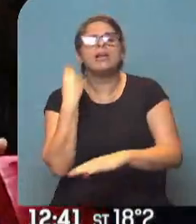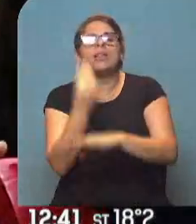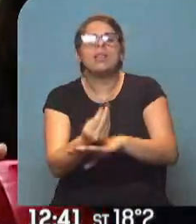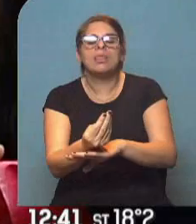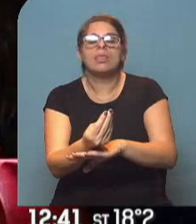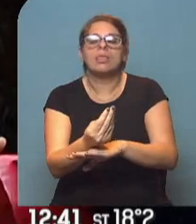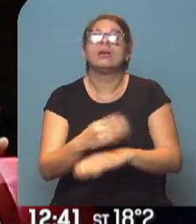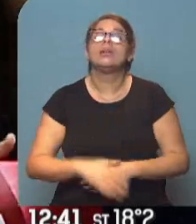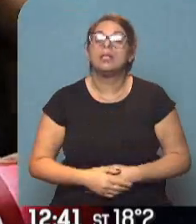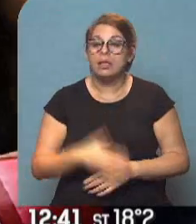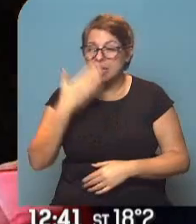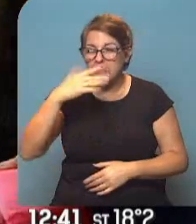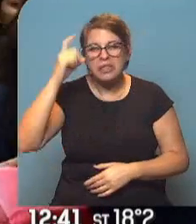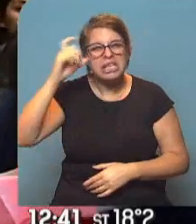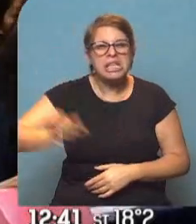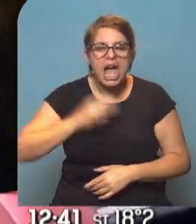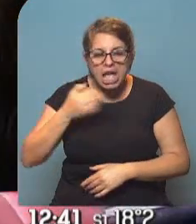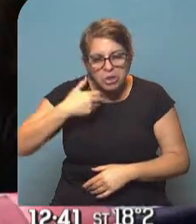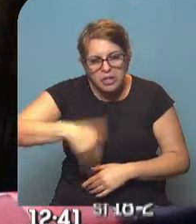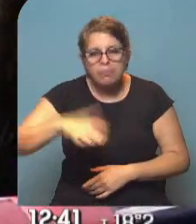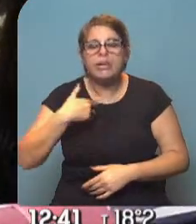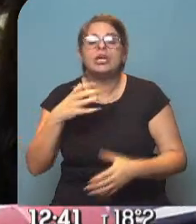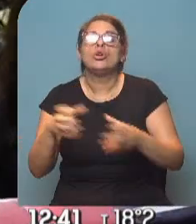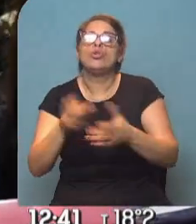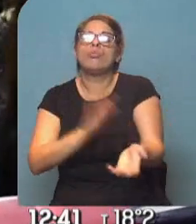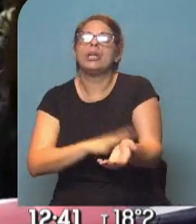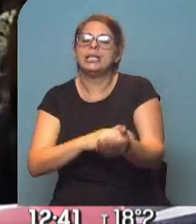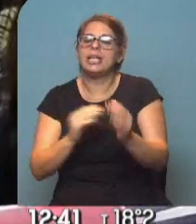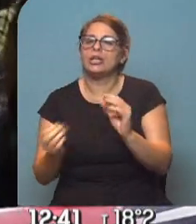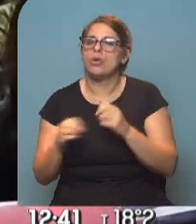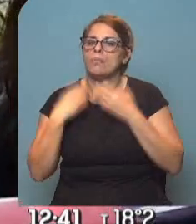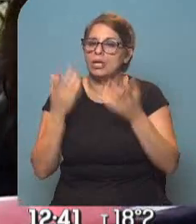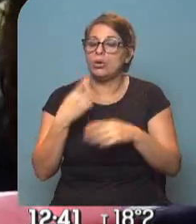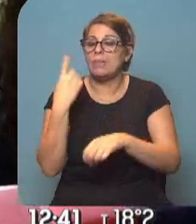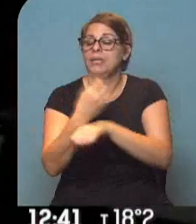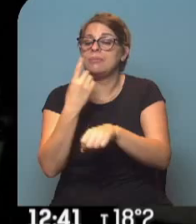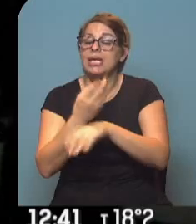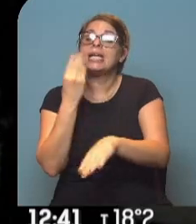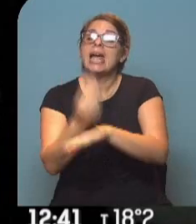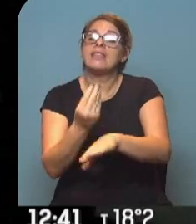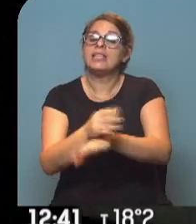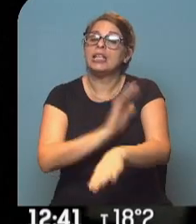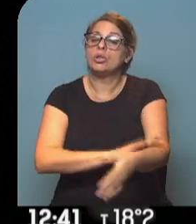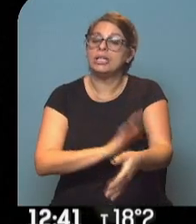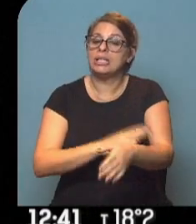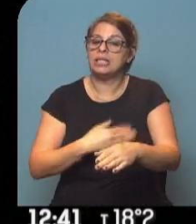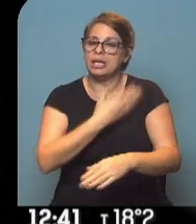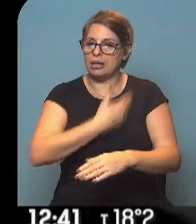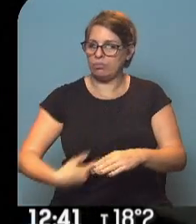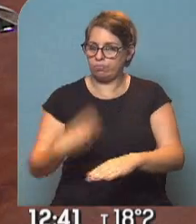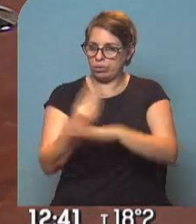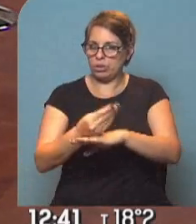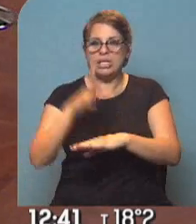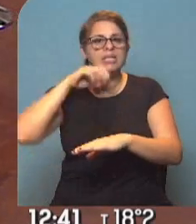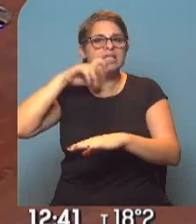muchos años después, una década y media después de que la izquierda comenzara a ascender con el primer candidato de izquierda que llega al poder en América Latina, es Hugo Chávez en el